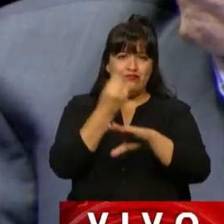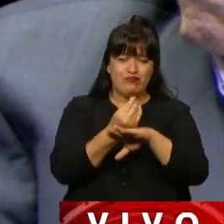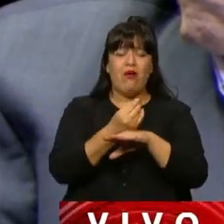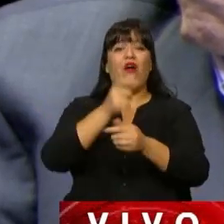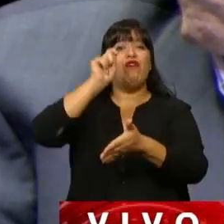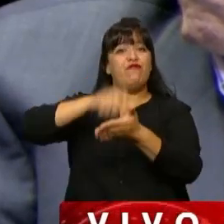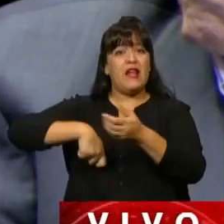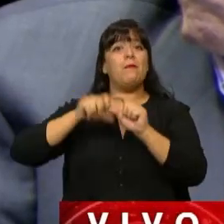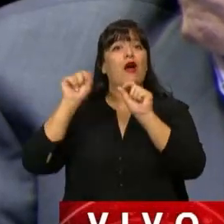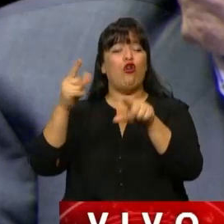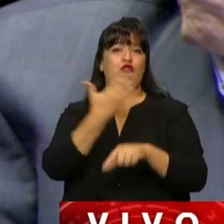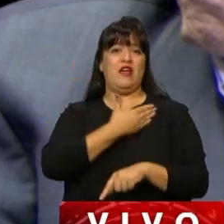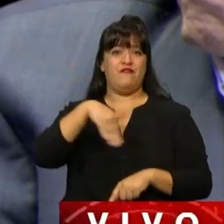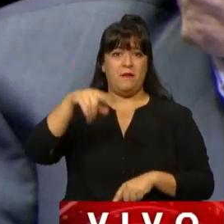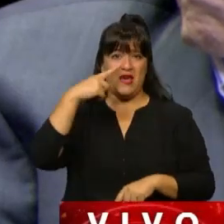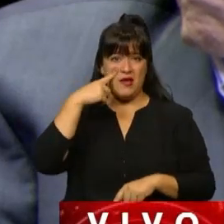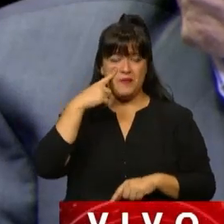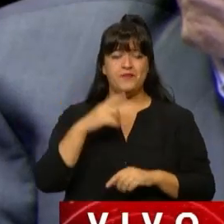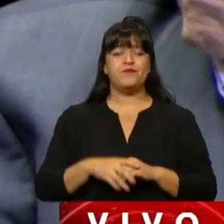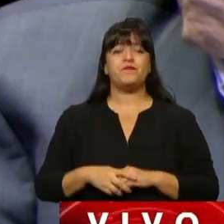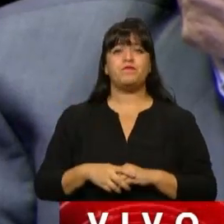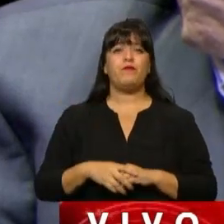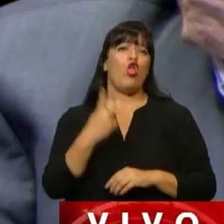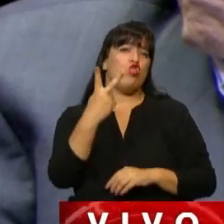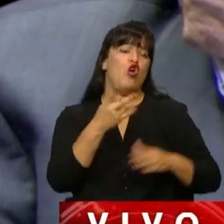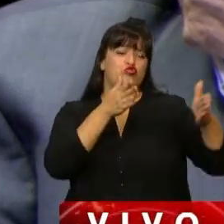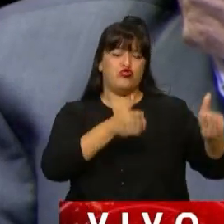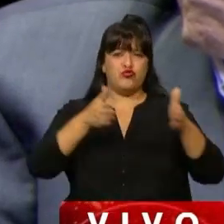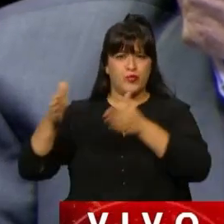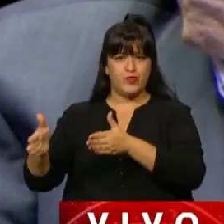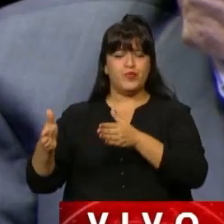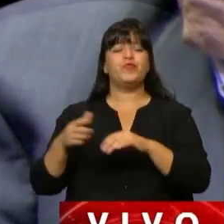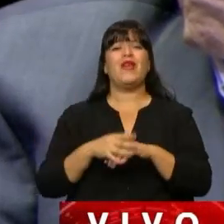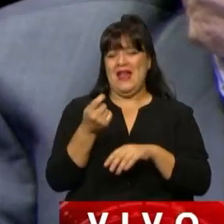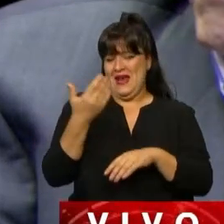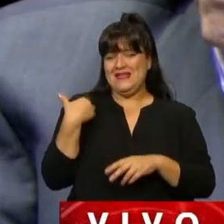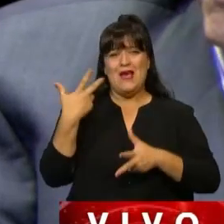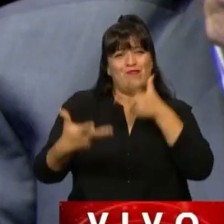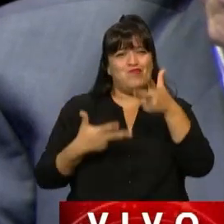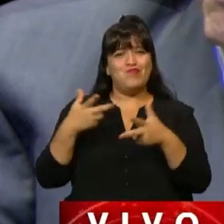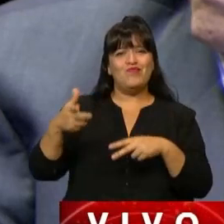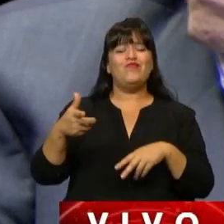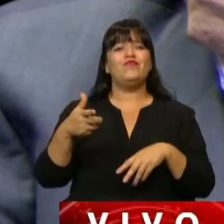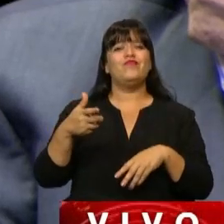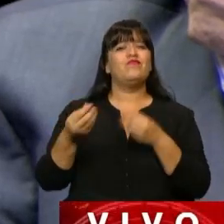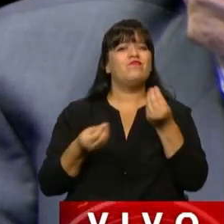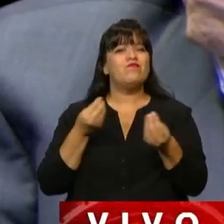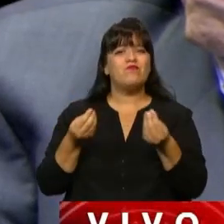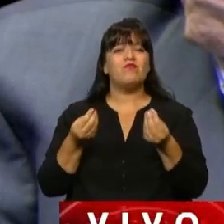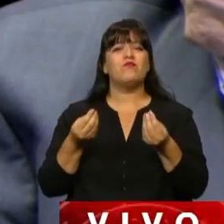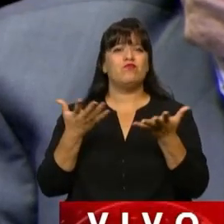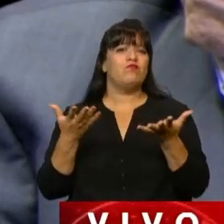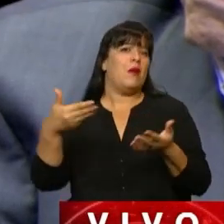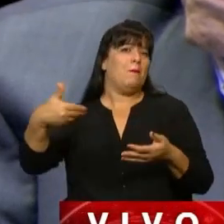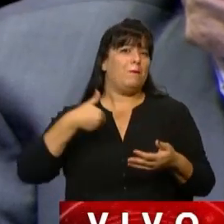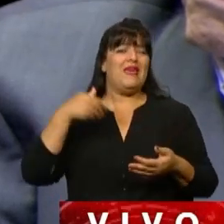con el Fondo Monetario Internacional, en dos tramos. Acá recién repasaba lo que fue la